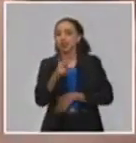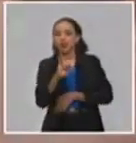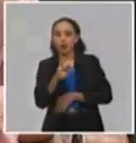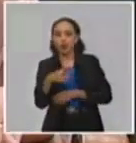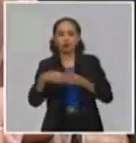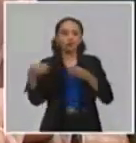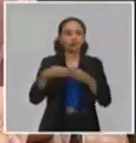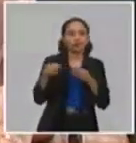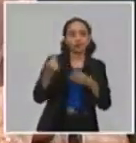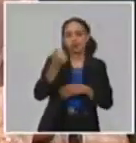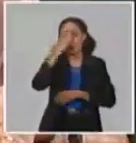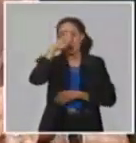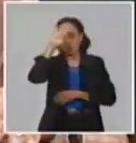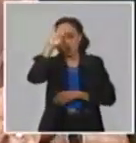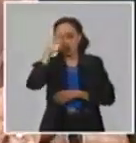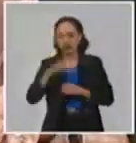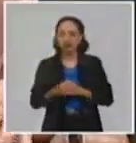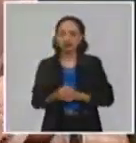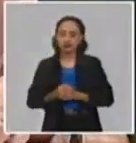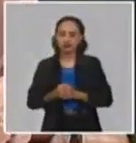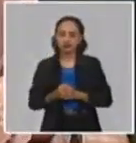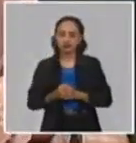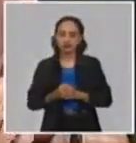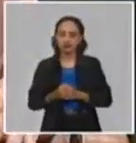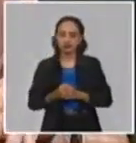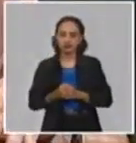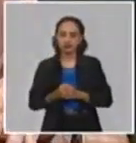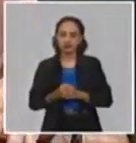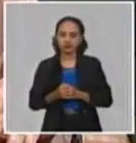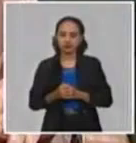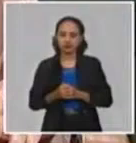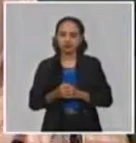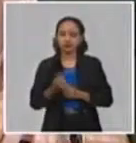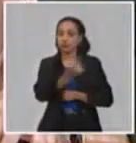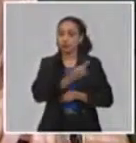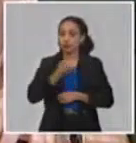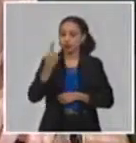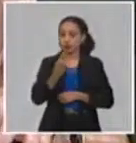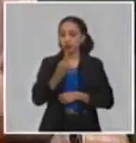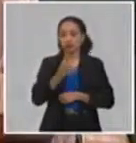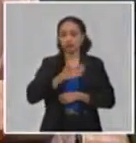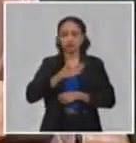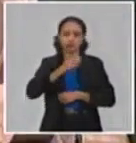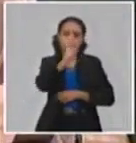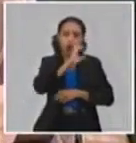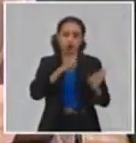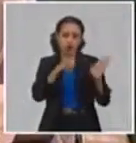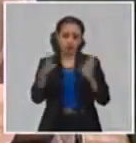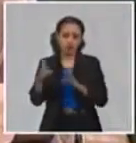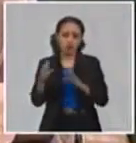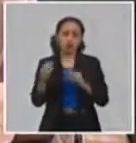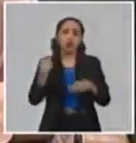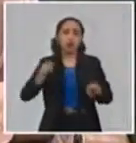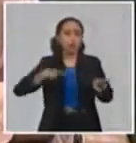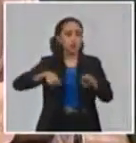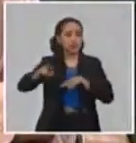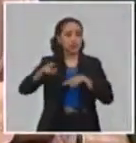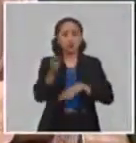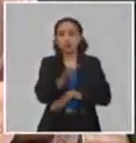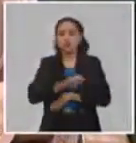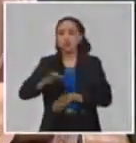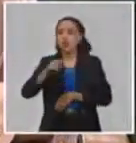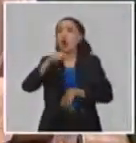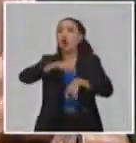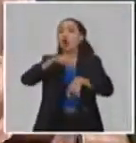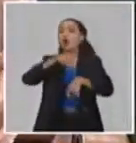es más transparente. Y bueno, en el orden organizativo nosotros también delegamos ya a las administraciones municipales los horarios